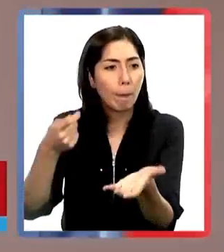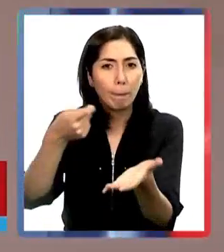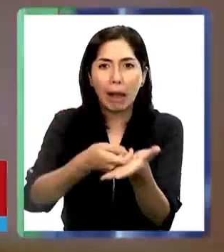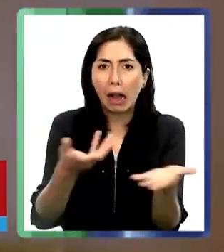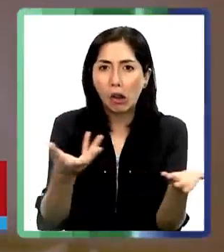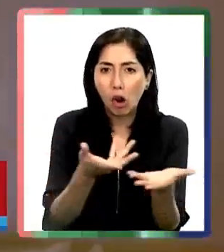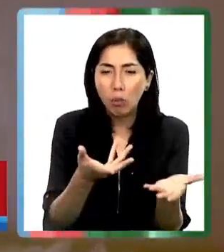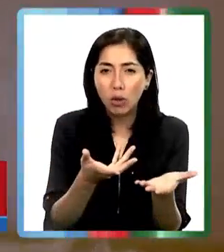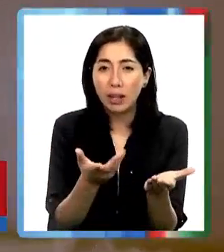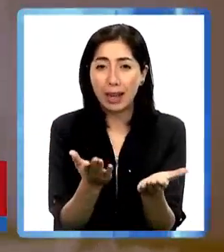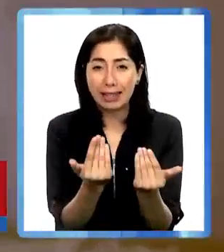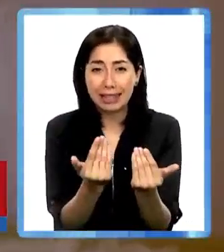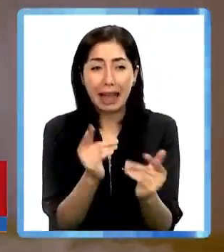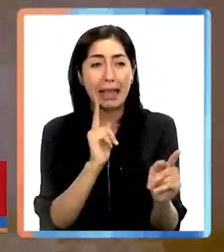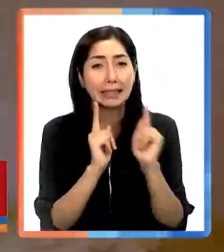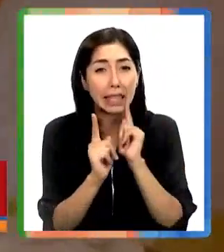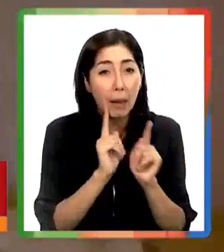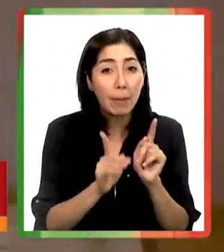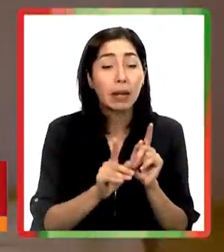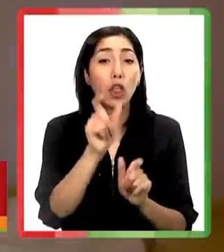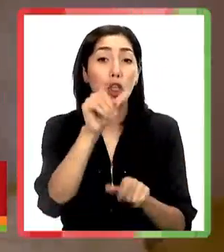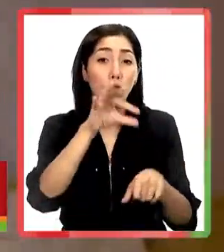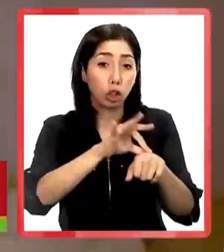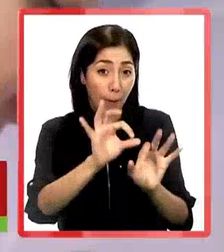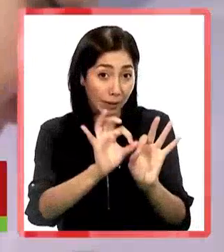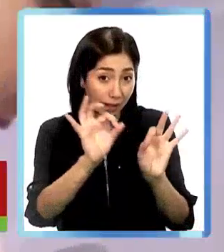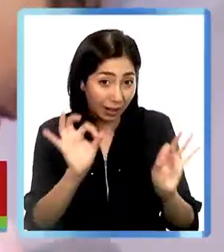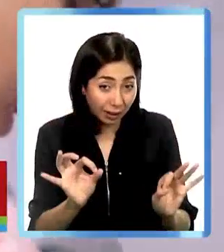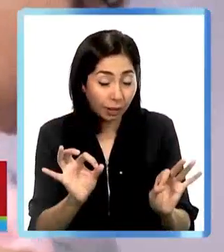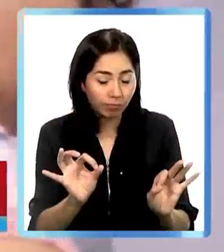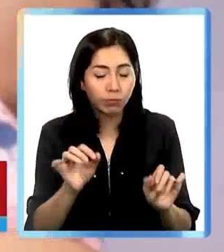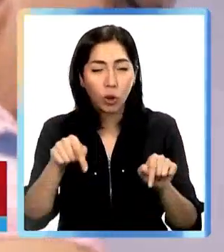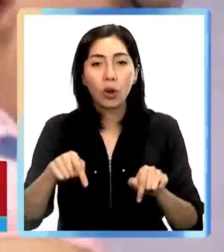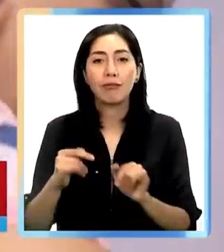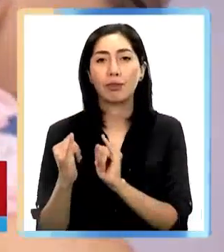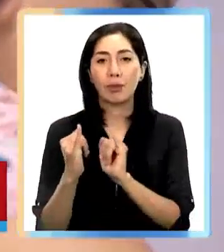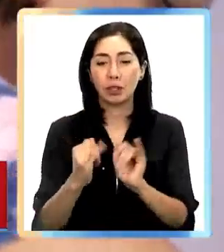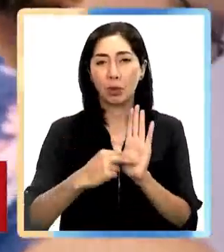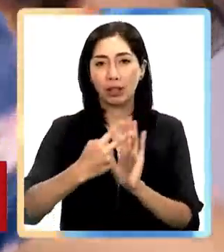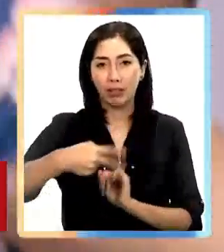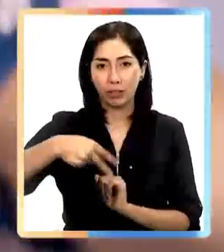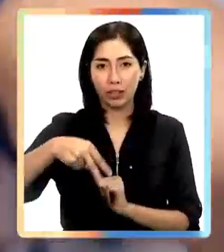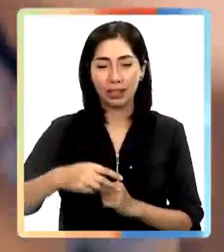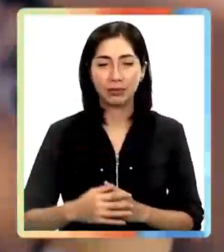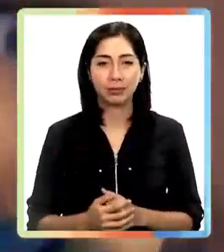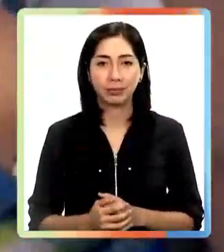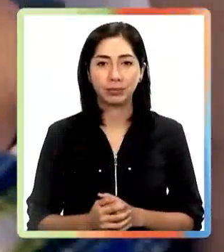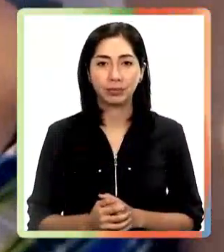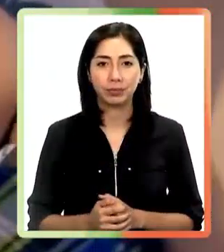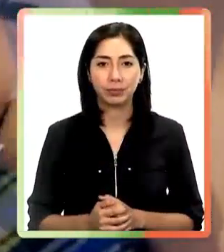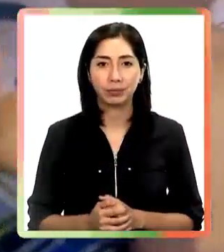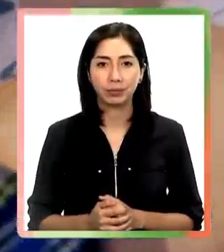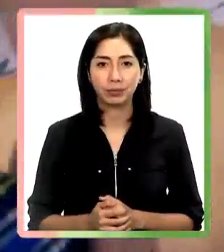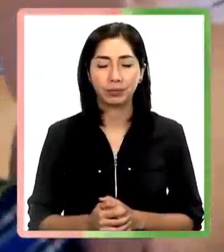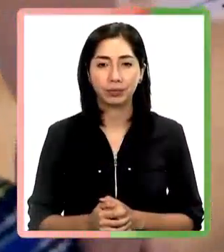¿Se necesitan más exámenes o especialistas? Esto y mucho más, hoy en Portavoz Noticias.